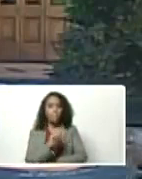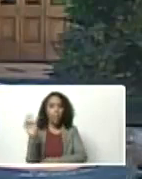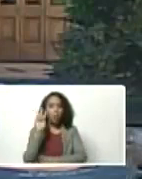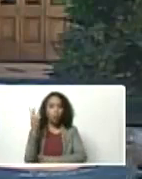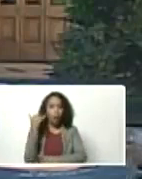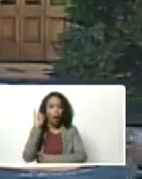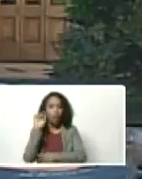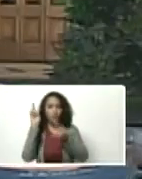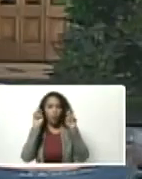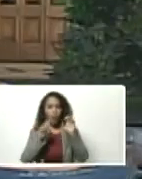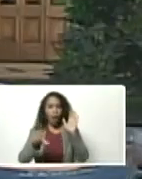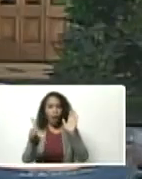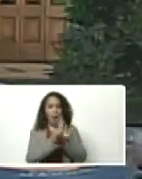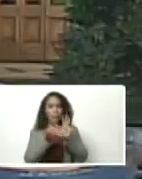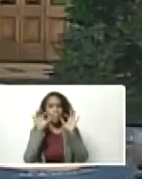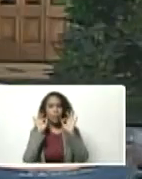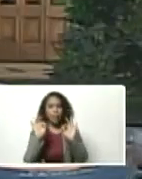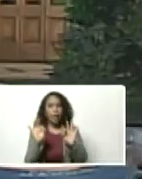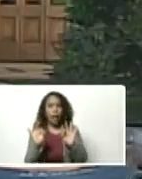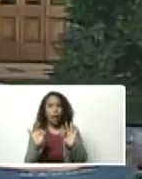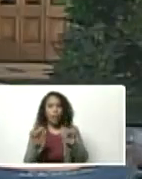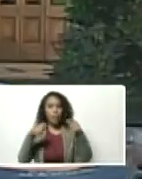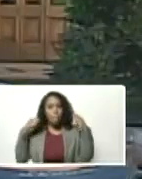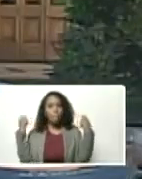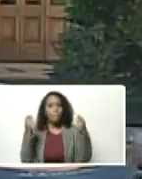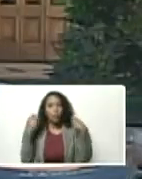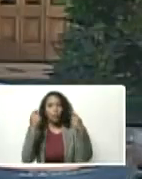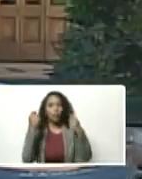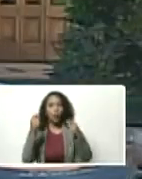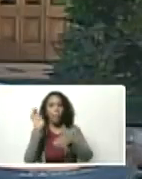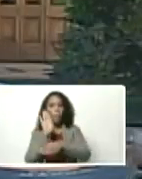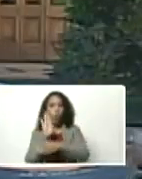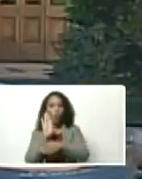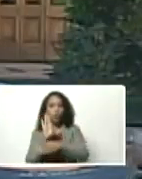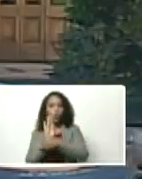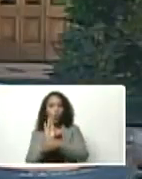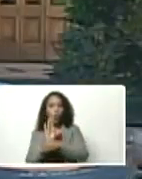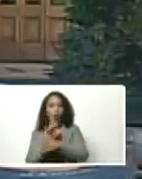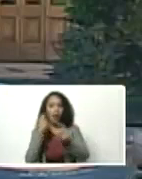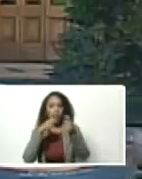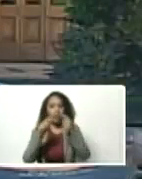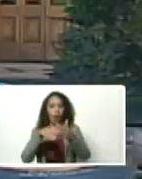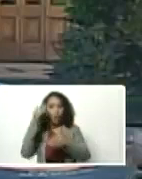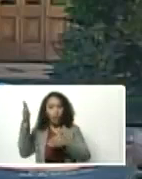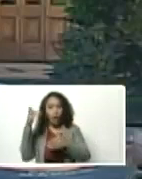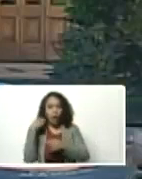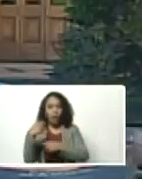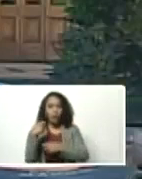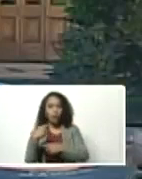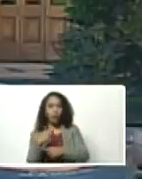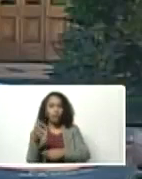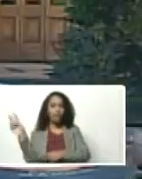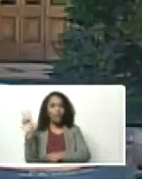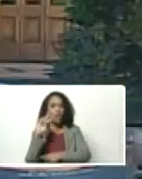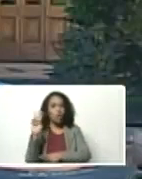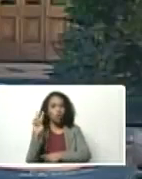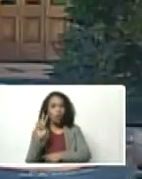con una nueva ley especial de promoción y protección de la exportación y la inversión.